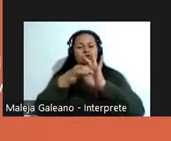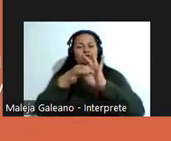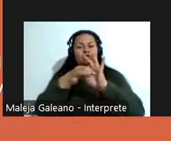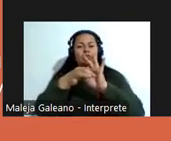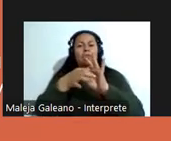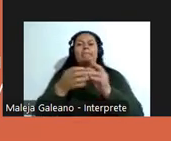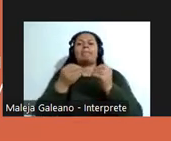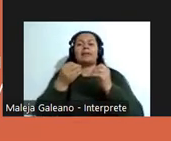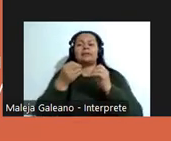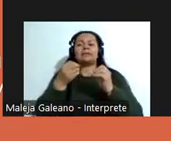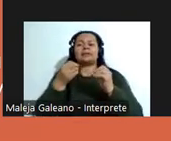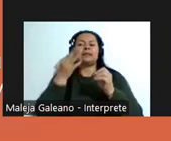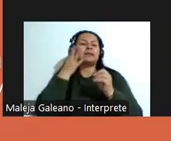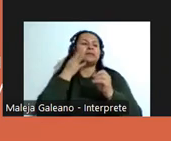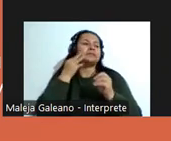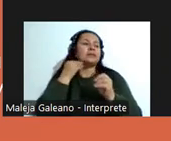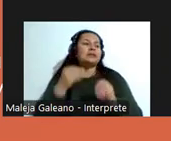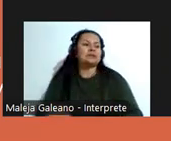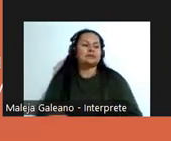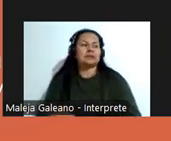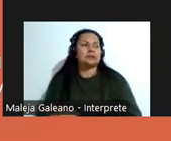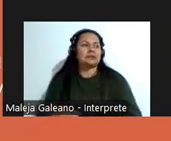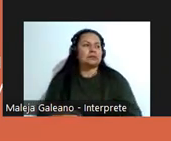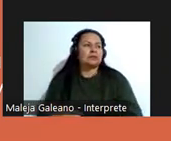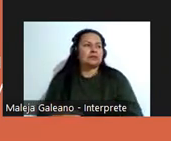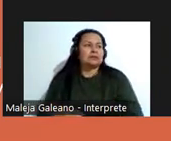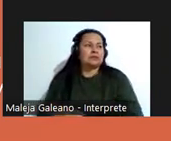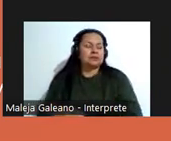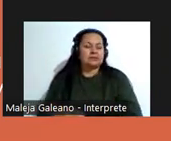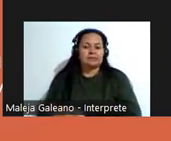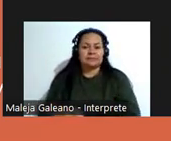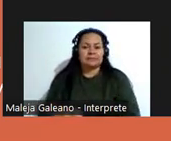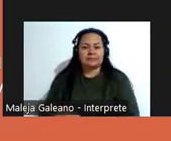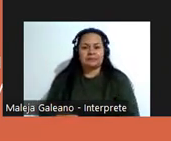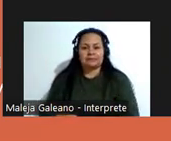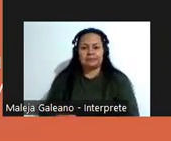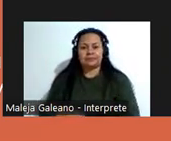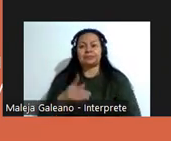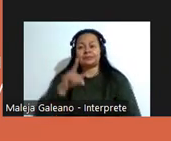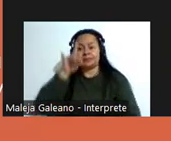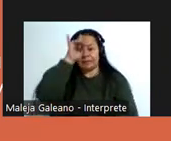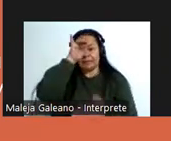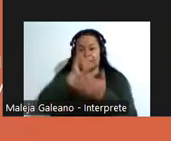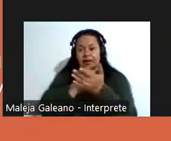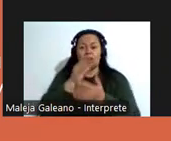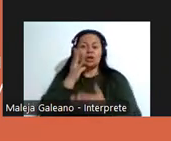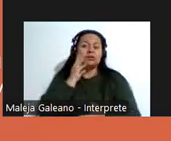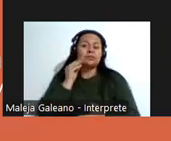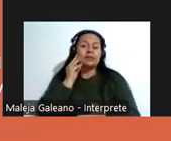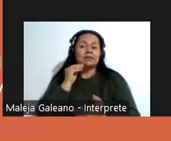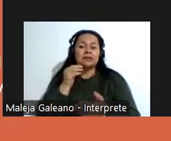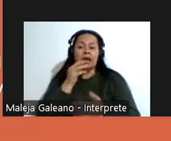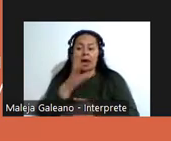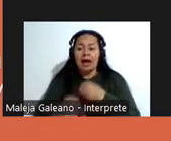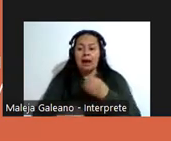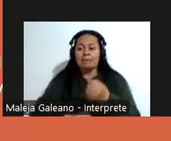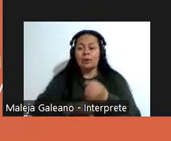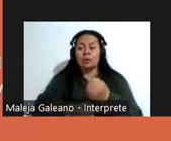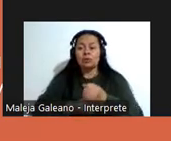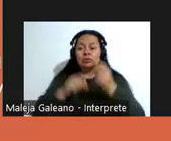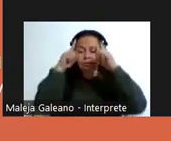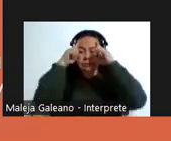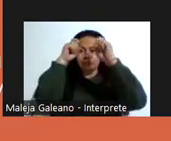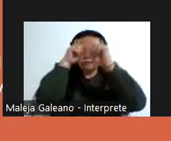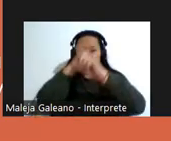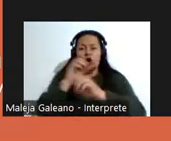para esta experiencia. Experiencia aliada. ¿Qué quiere decir eso? Una experiencia que les haya ayudado a reflexionar o a